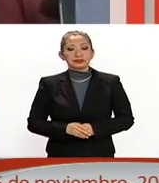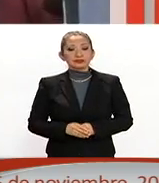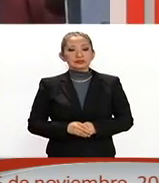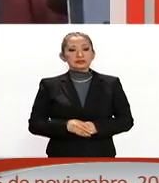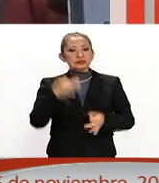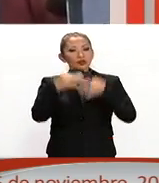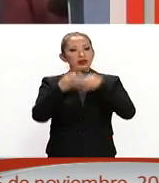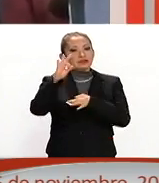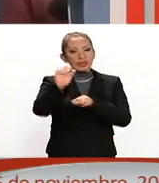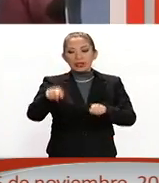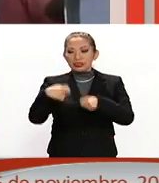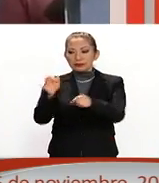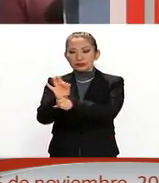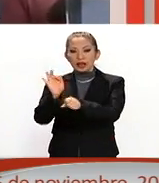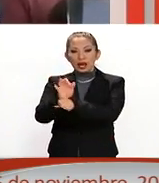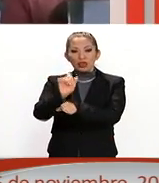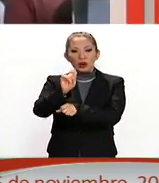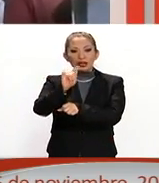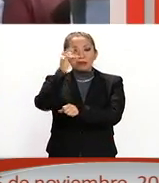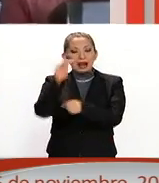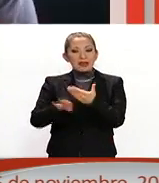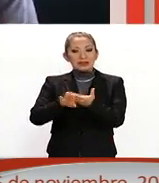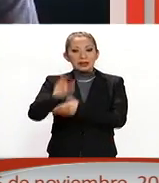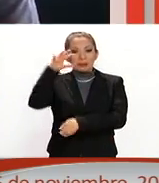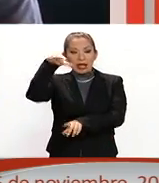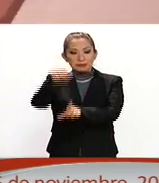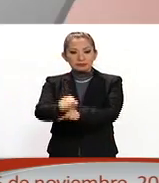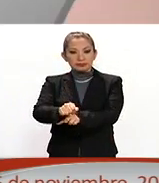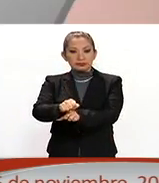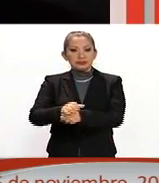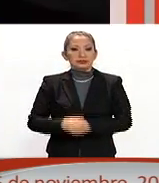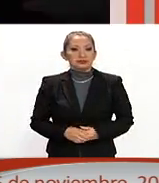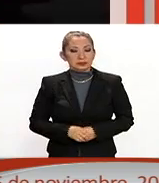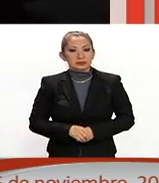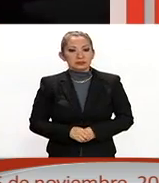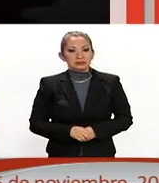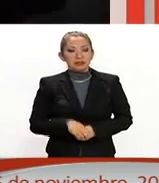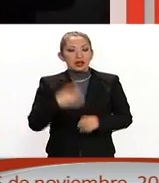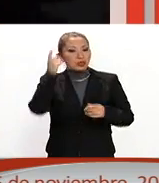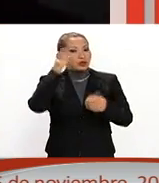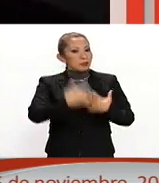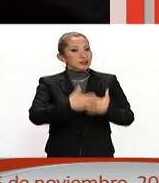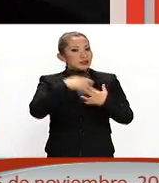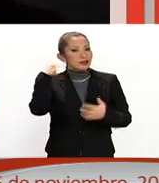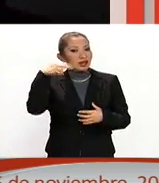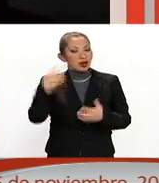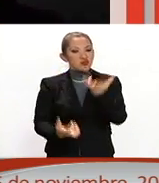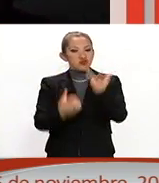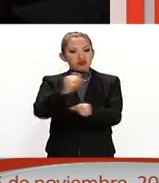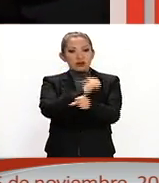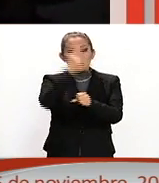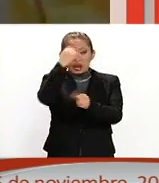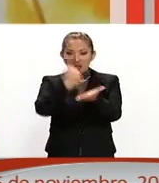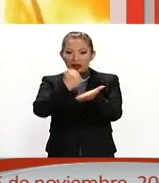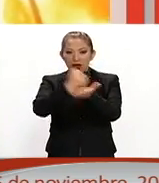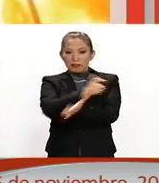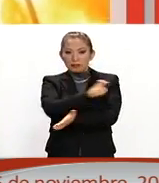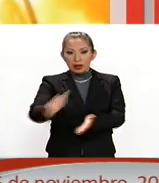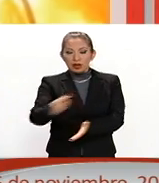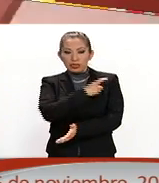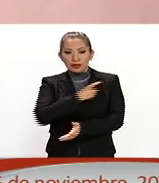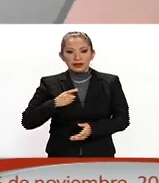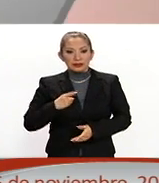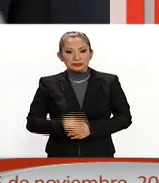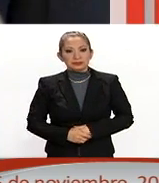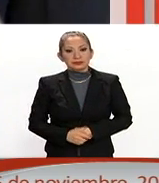Un juez federal otorga amparo a Duarte para evitar que sea detenido. Empresarios de Veracruz queman un vehículo para exigir el pago de